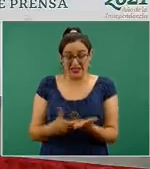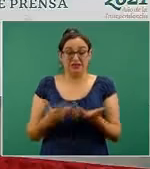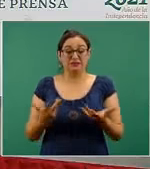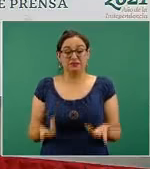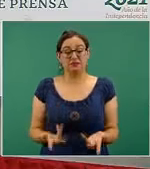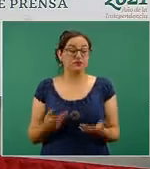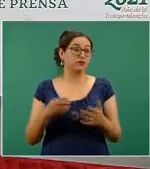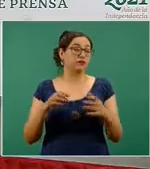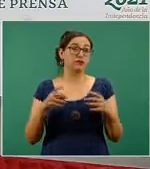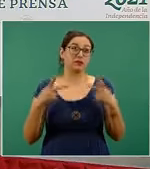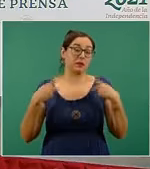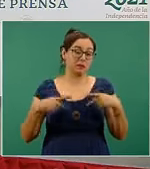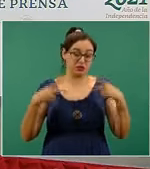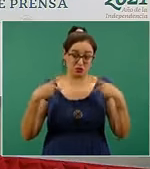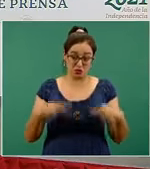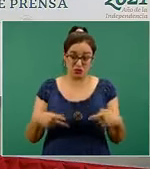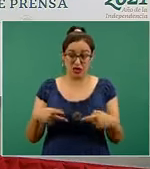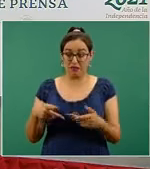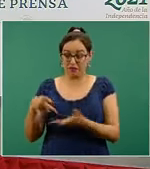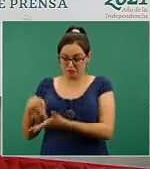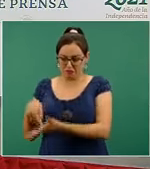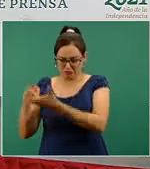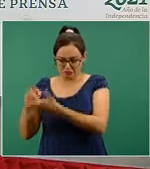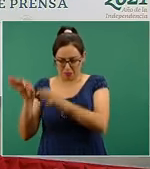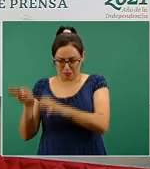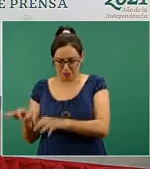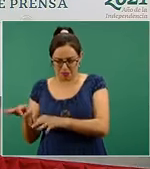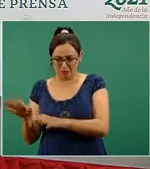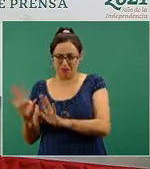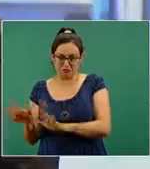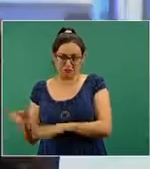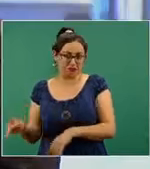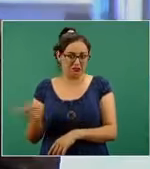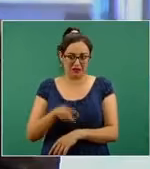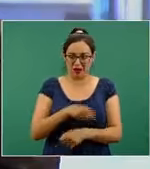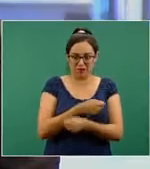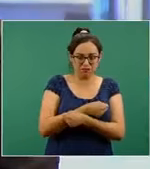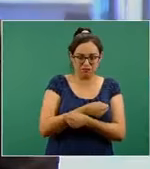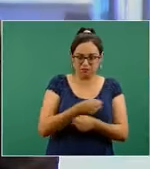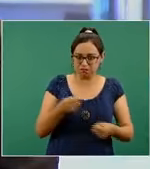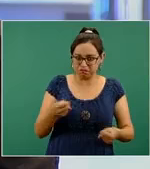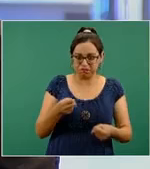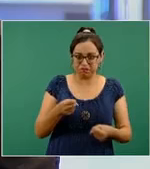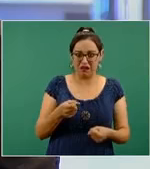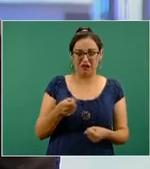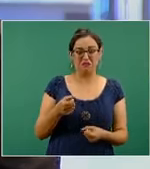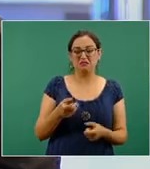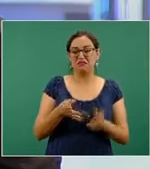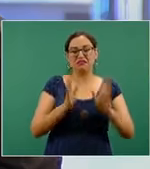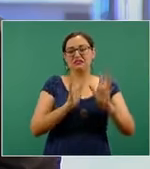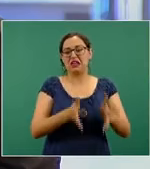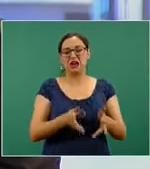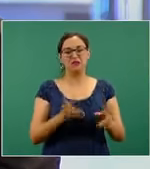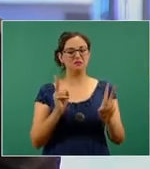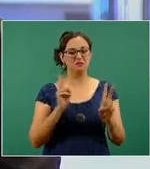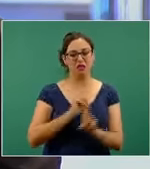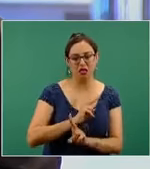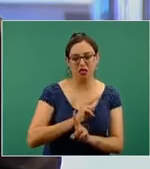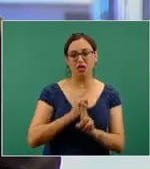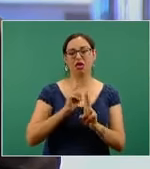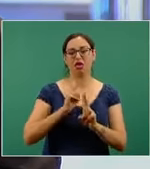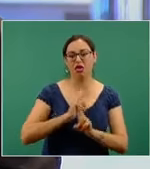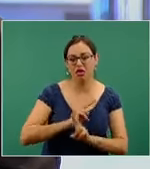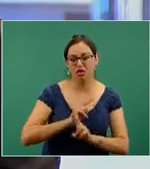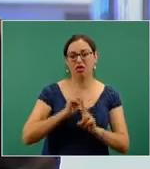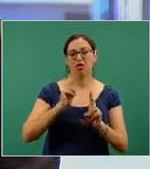un peso ideal o con un peso adecuado, al haber esta disminución de la capacidad respiratoria, cualquier enfermedad que